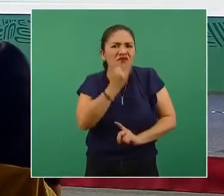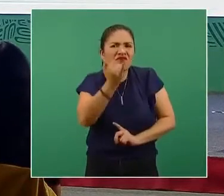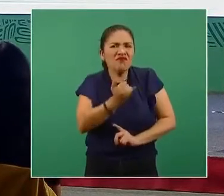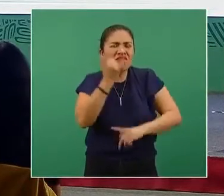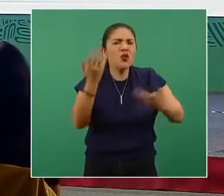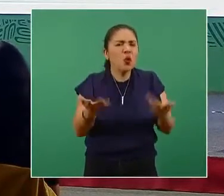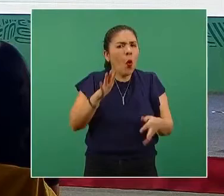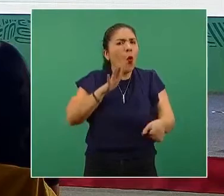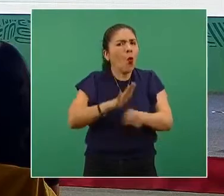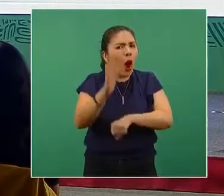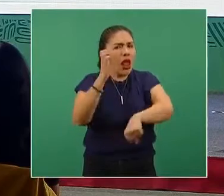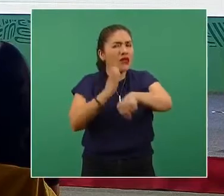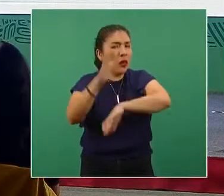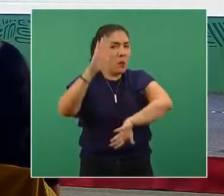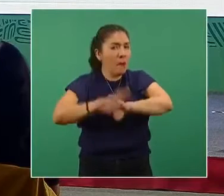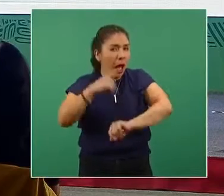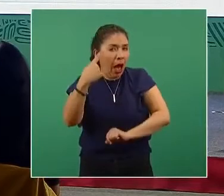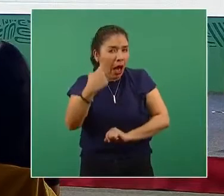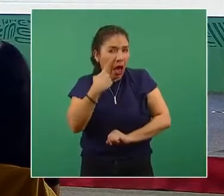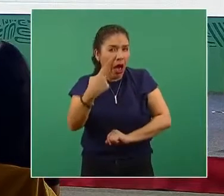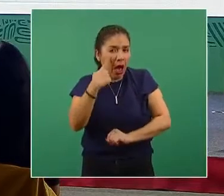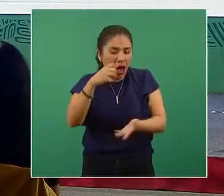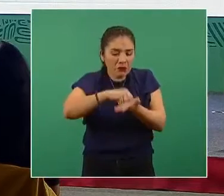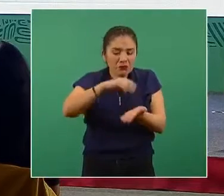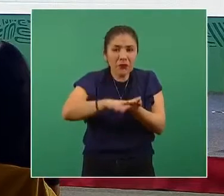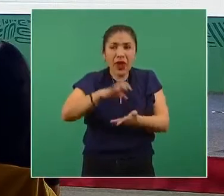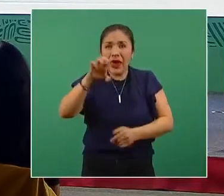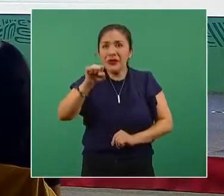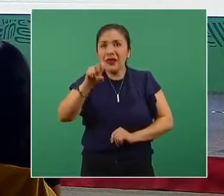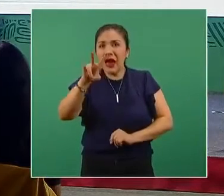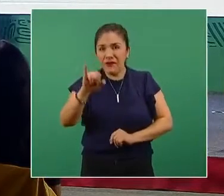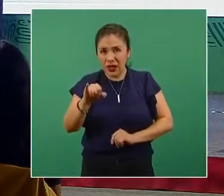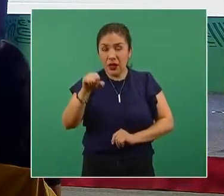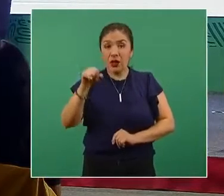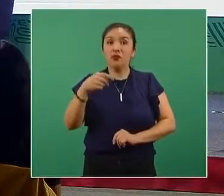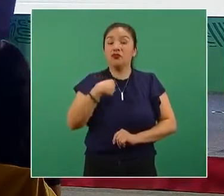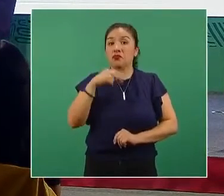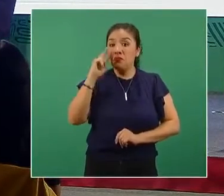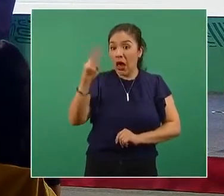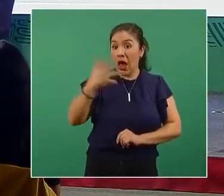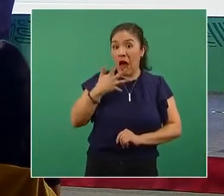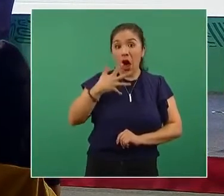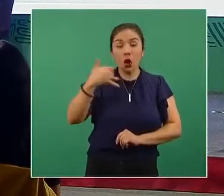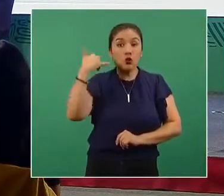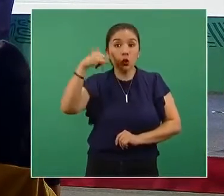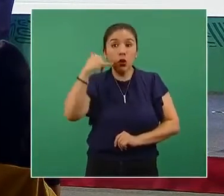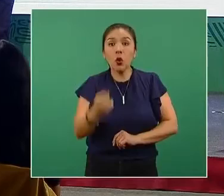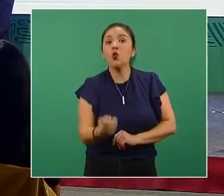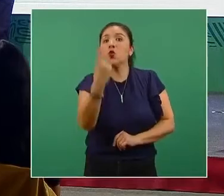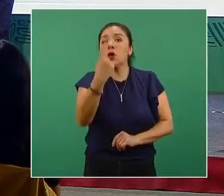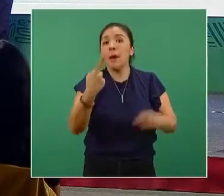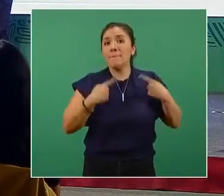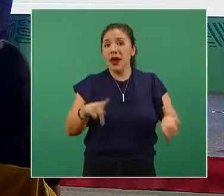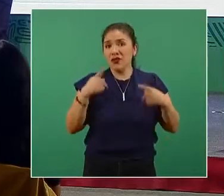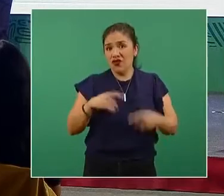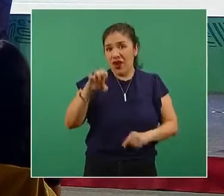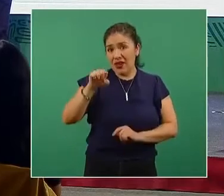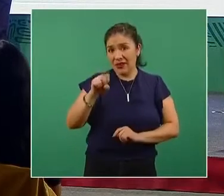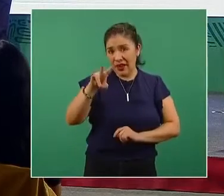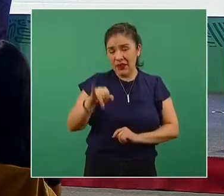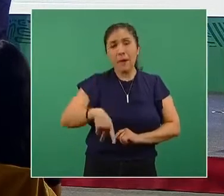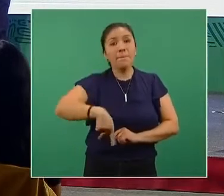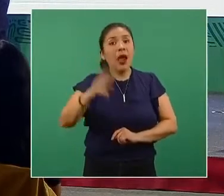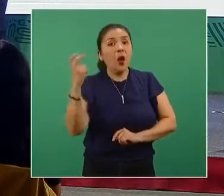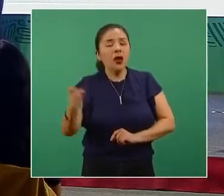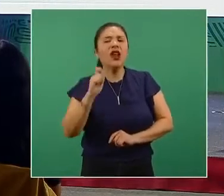cuál es la entidad federativa donde se registran los casos. Veamos, Yucatán, aquí tiene un caso. Pero en este caso